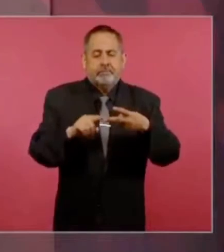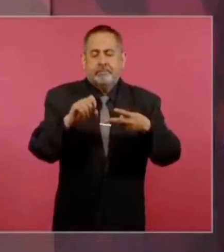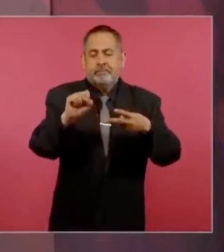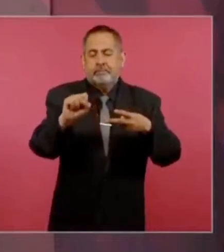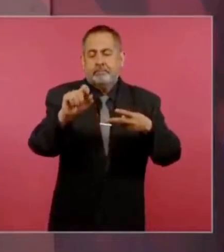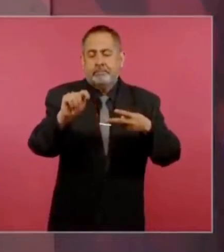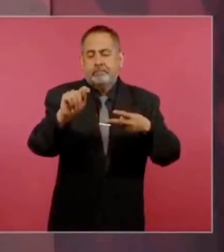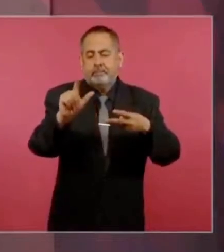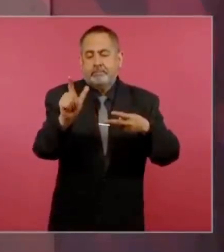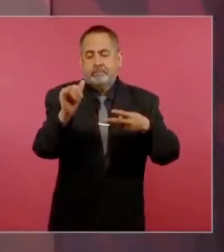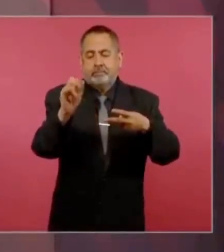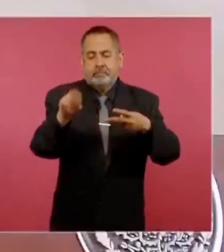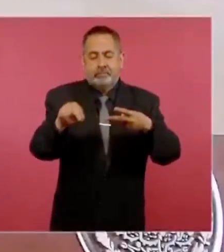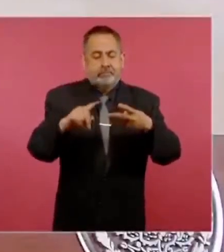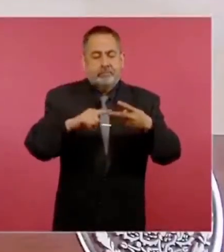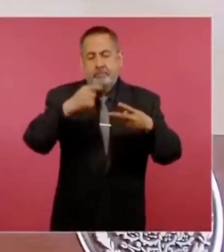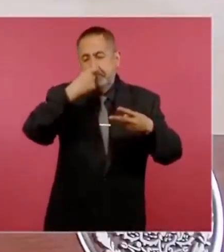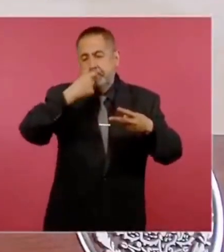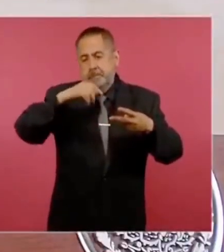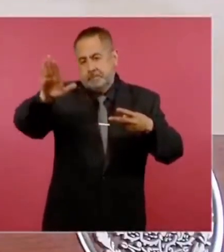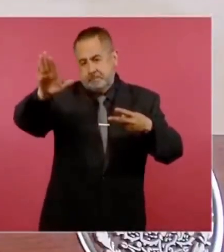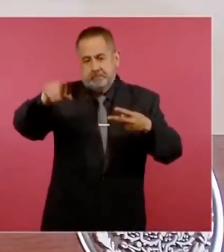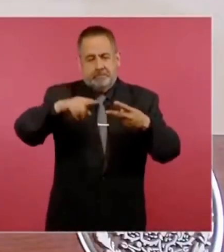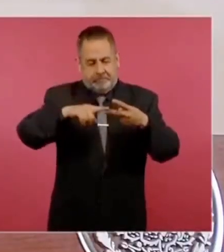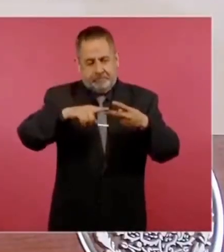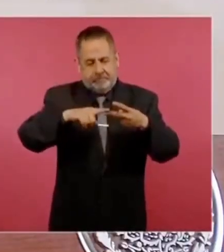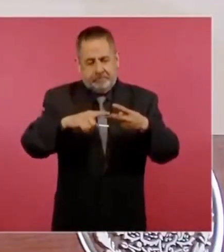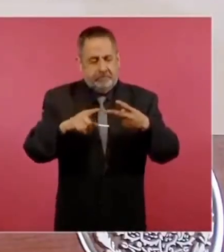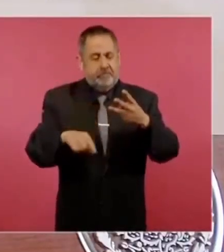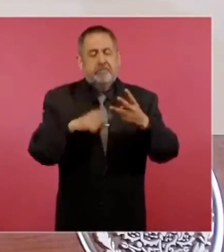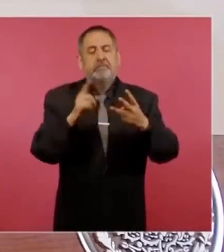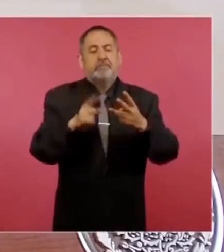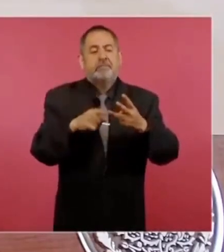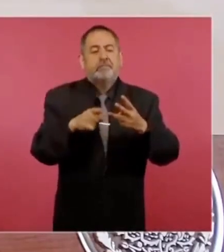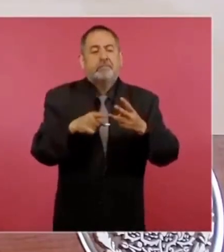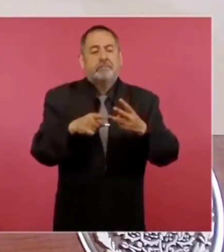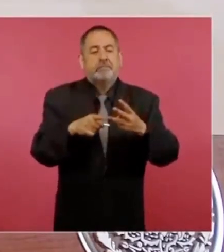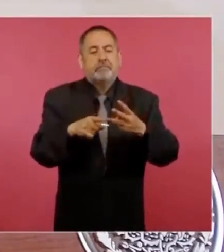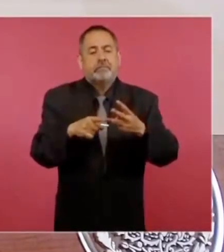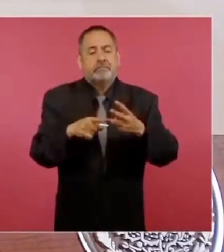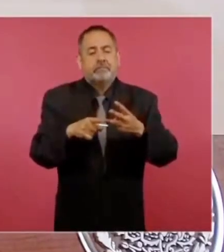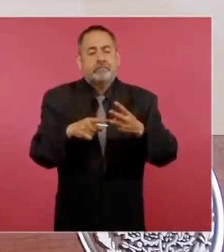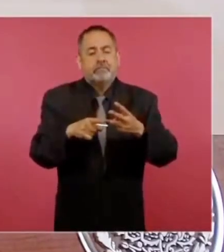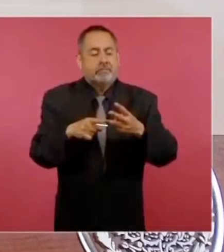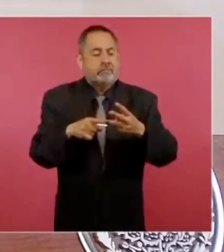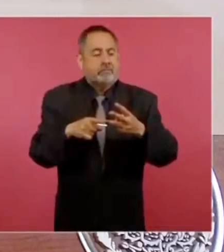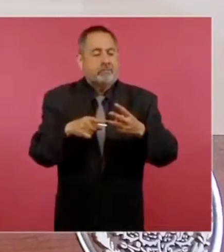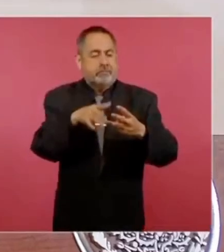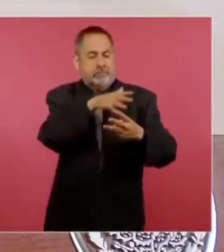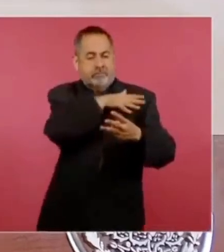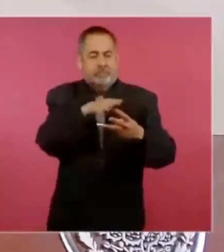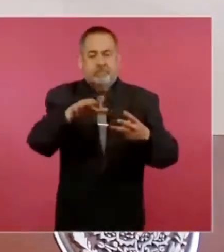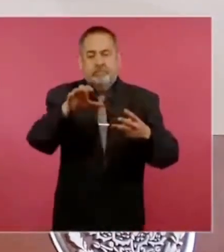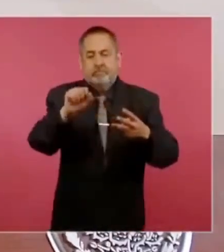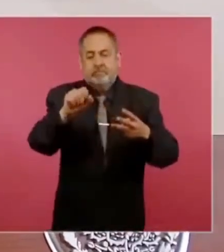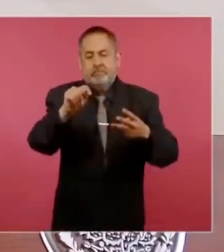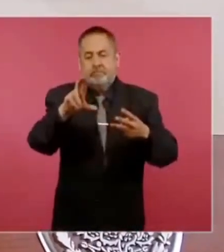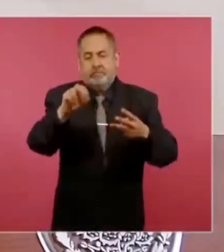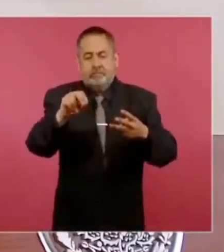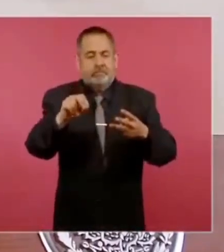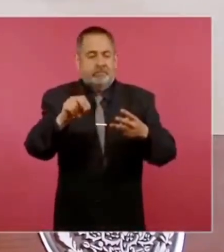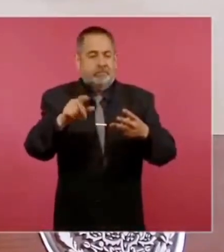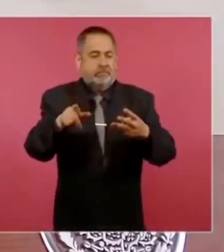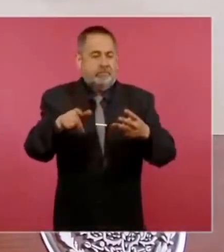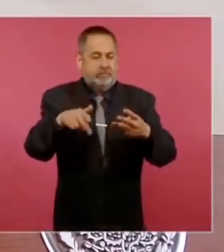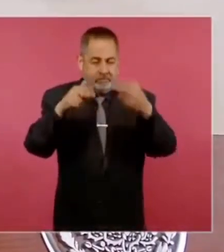Stalin y Hitler como populistas, el tercero con el comandante Castro, Hugo